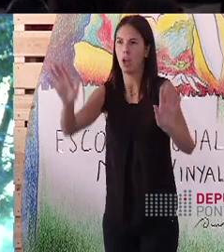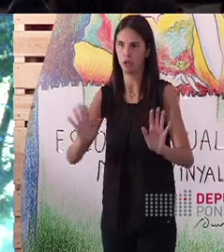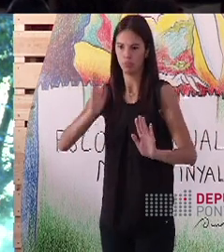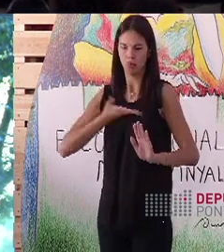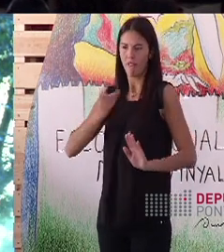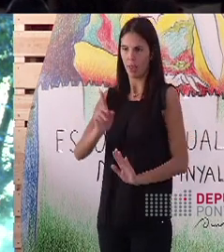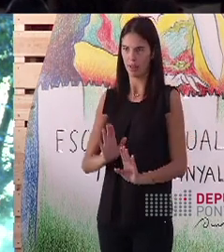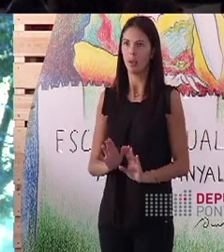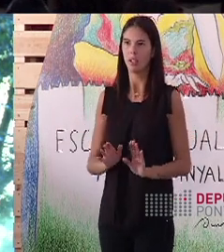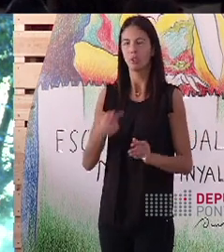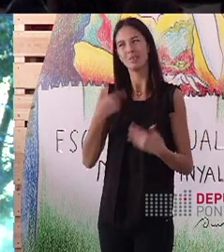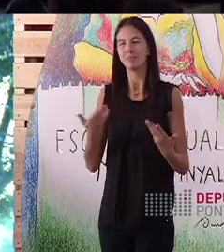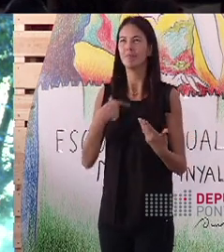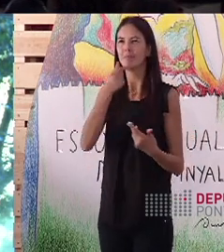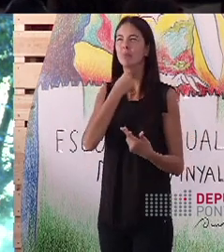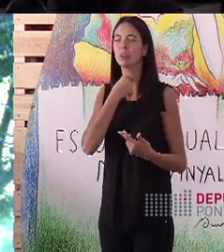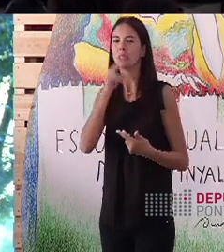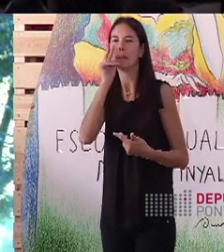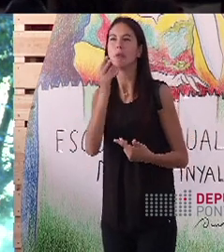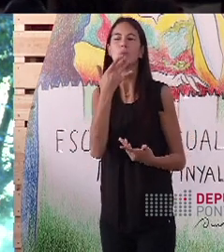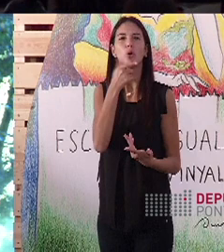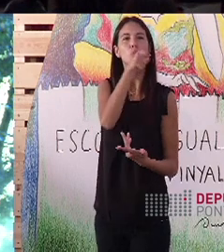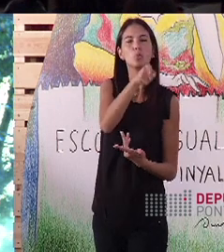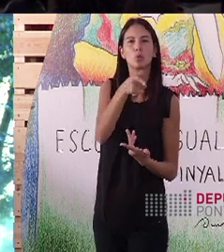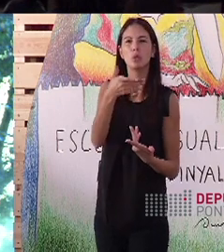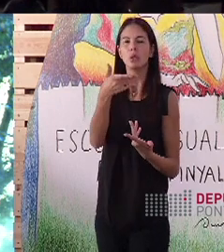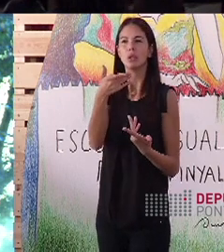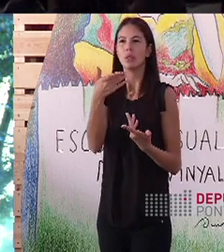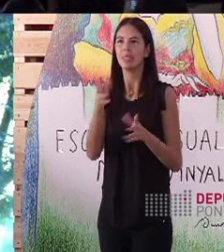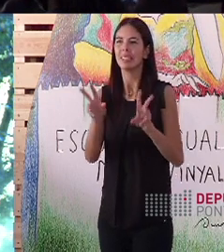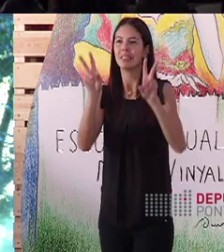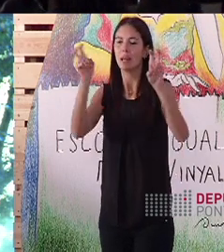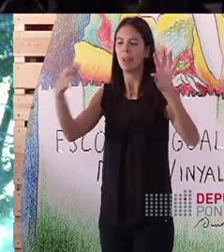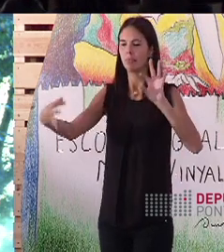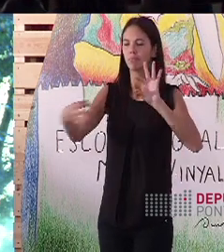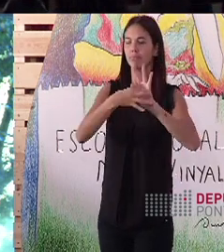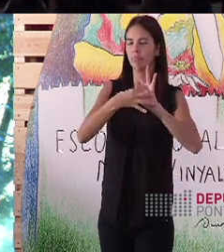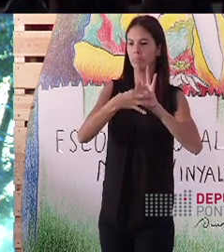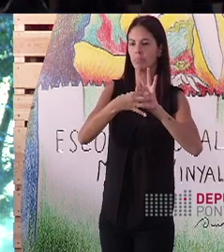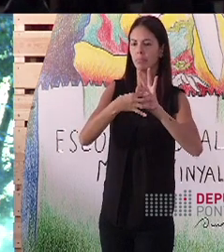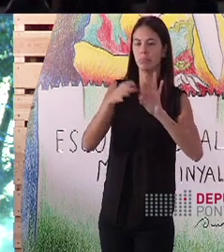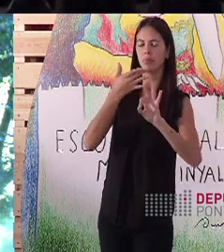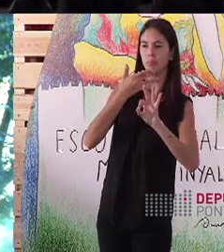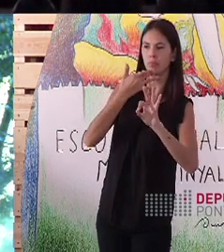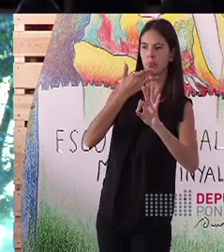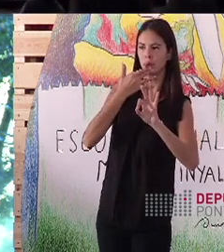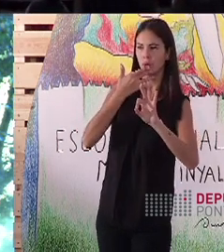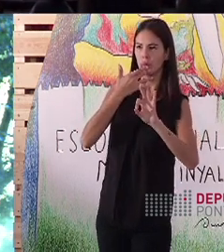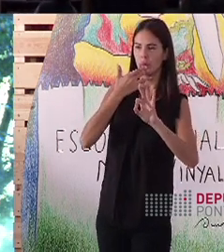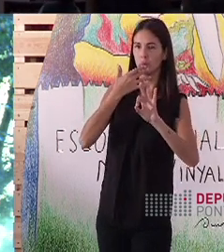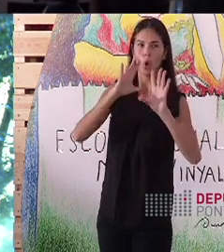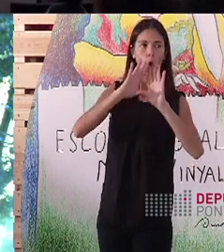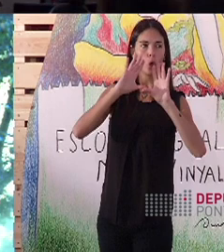me gustaría ver como entendes ti a conexión que hai entre todo o que